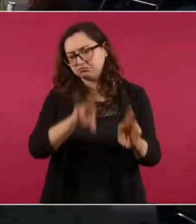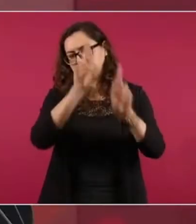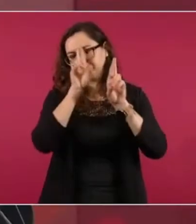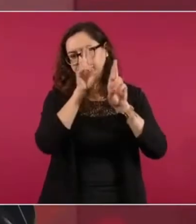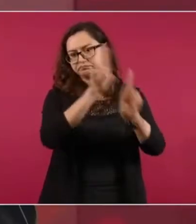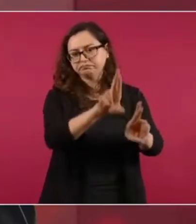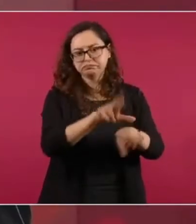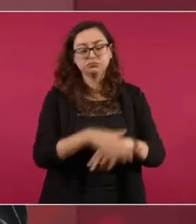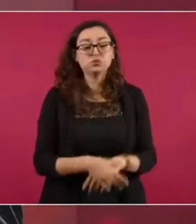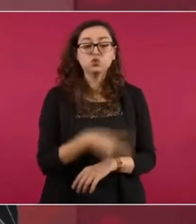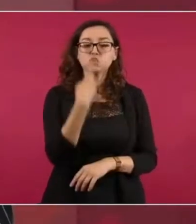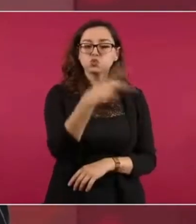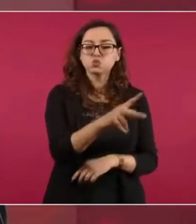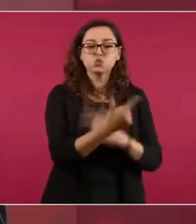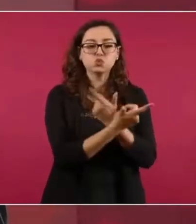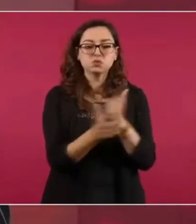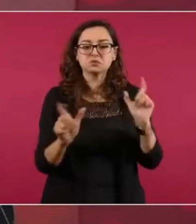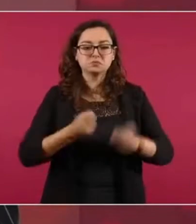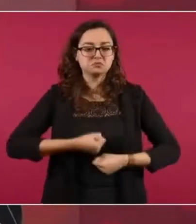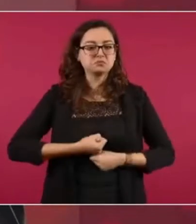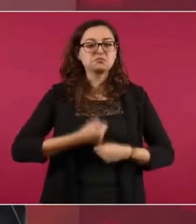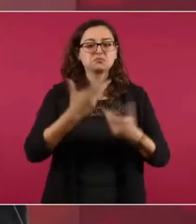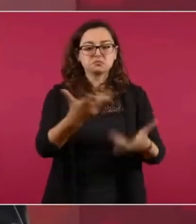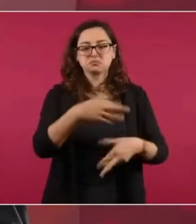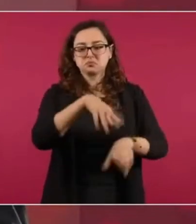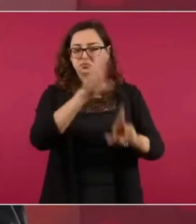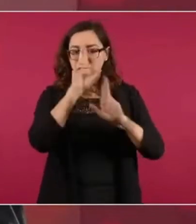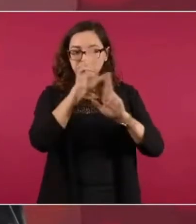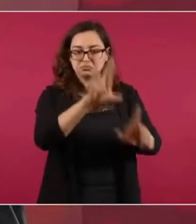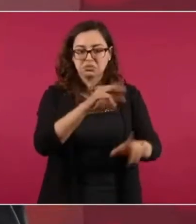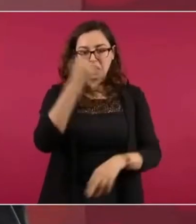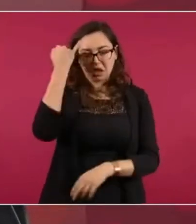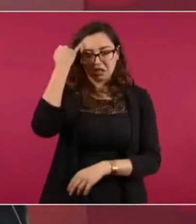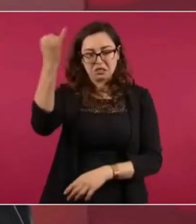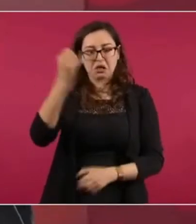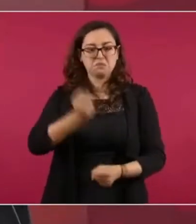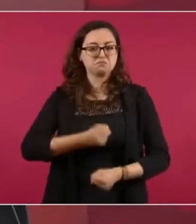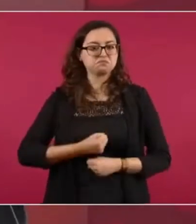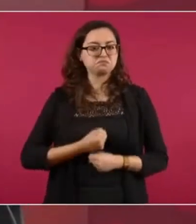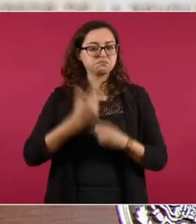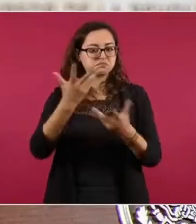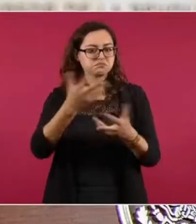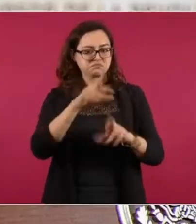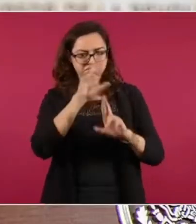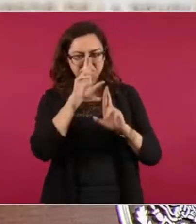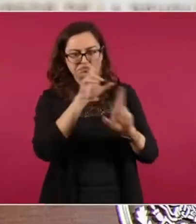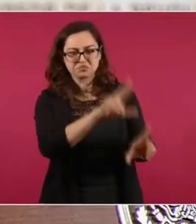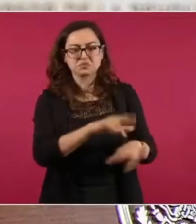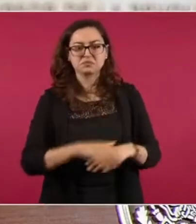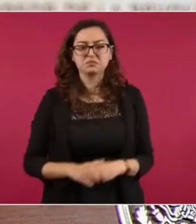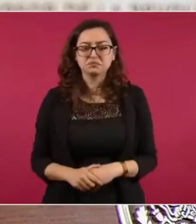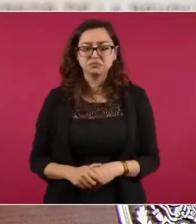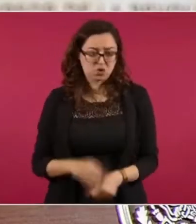respetar la libertad de expresión, de manifestación de las ideas. Esto, por ejemplo, ¿no?